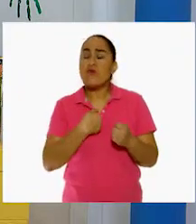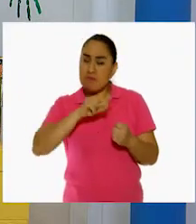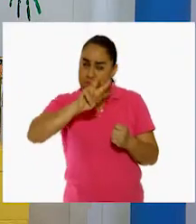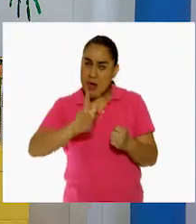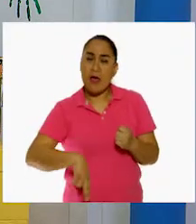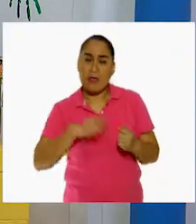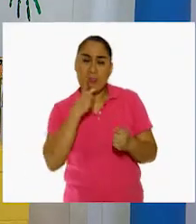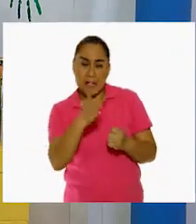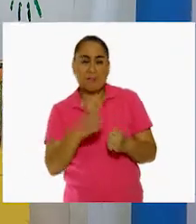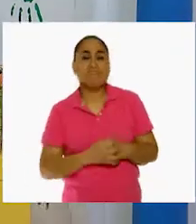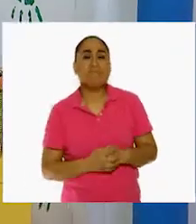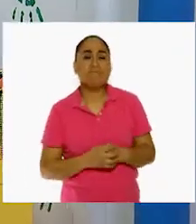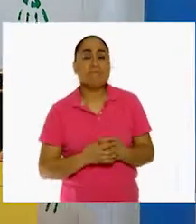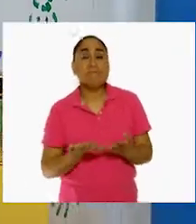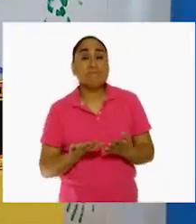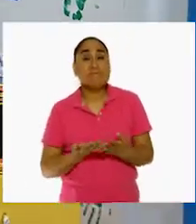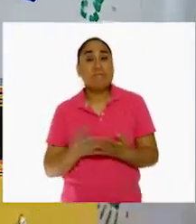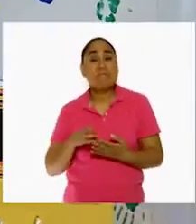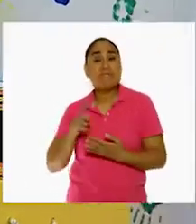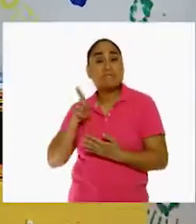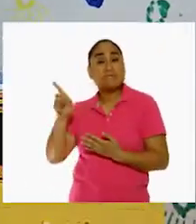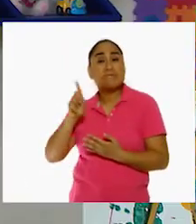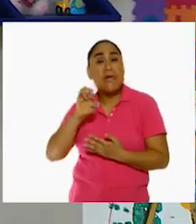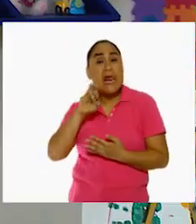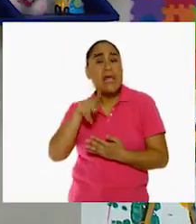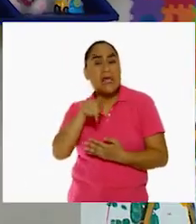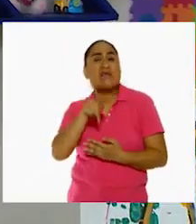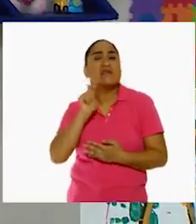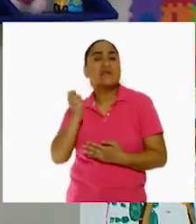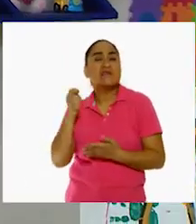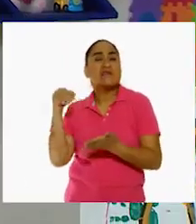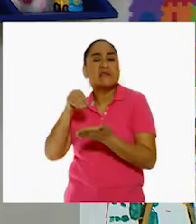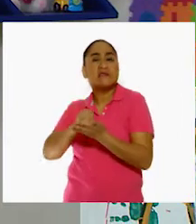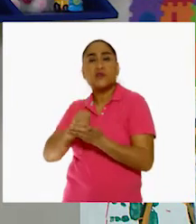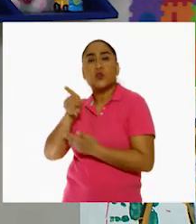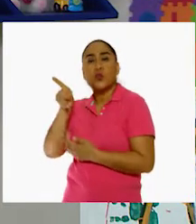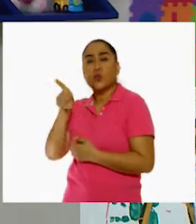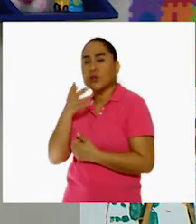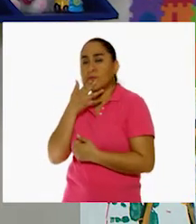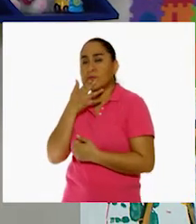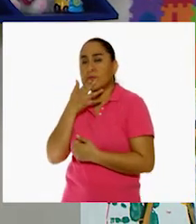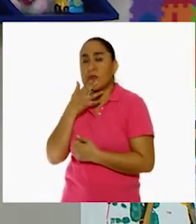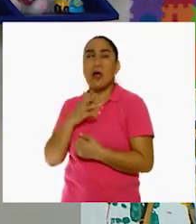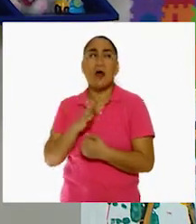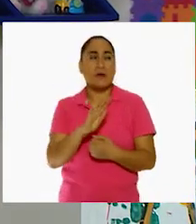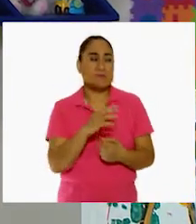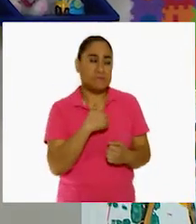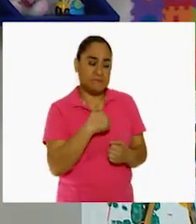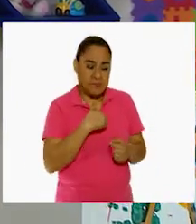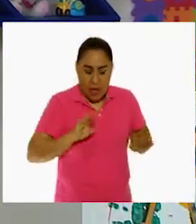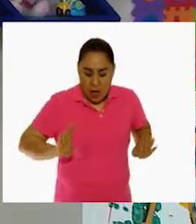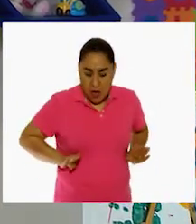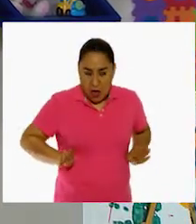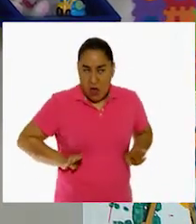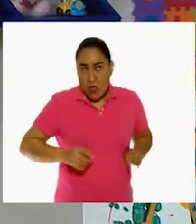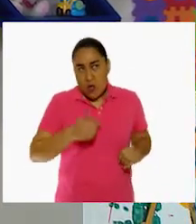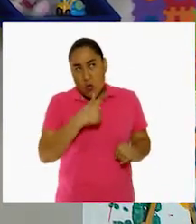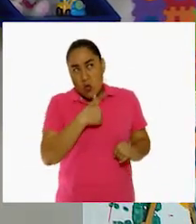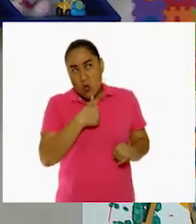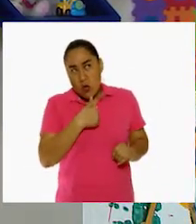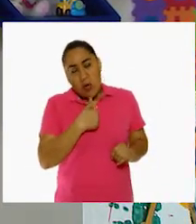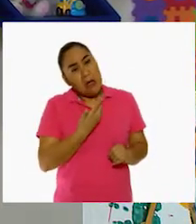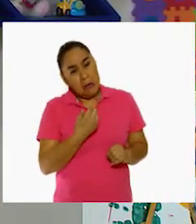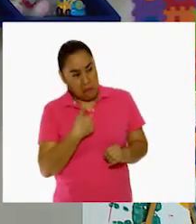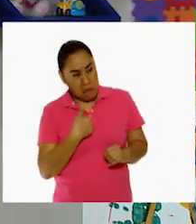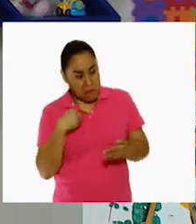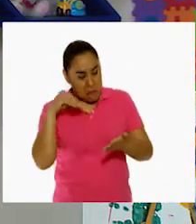¿Y tú, Eric, qué vas a poner? Yo, a ver, por ejemplo, una cualidad podría ser que soy amable con